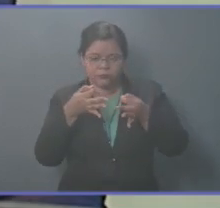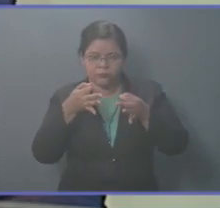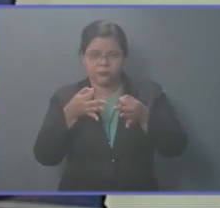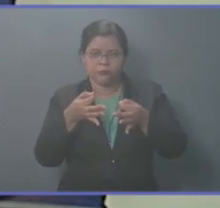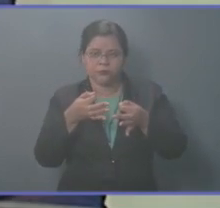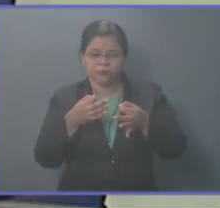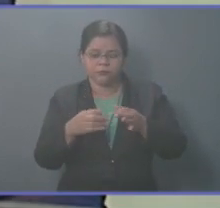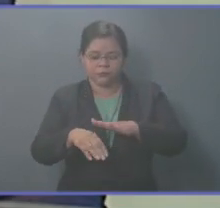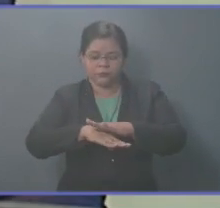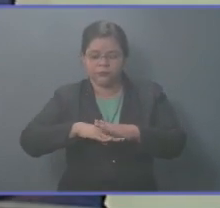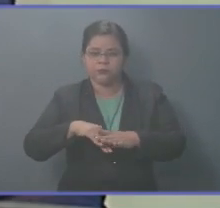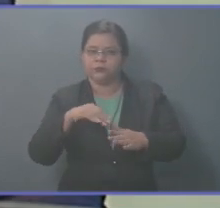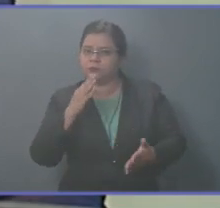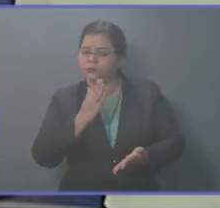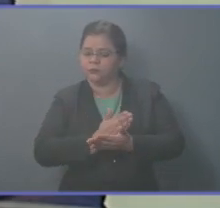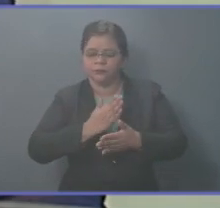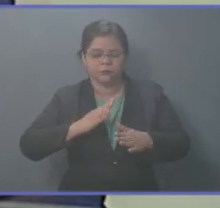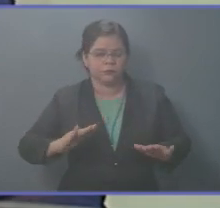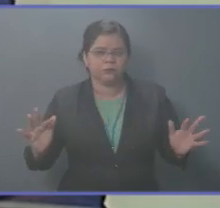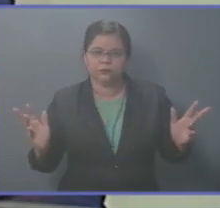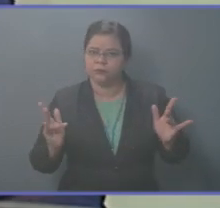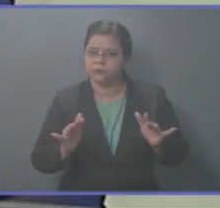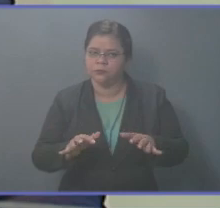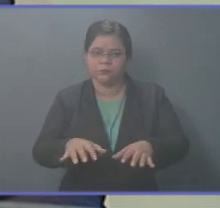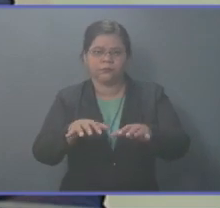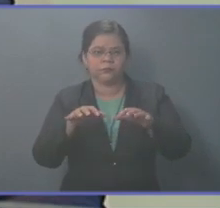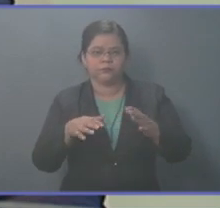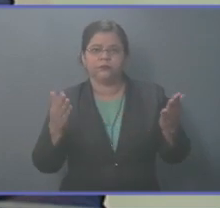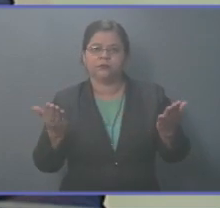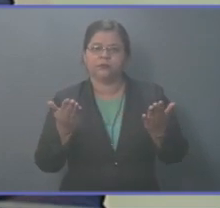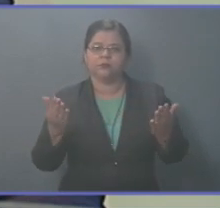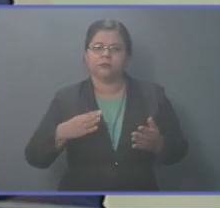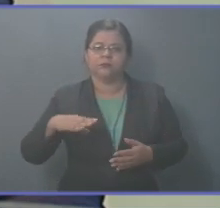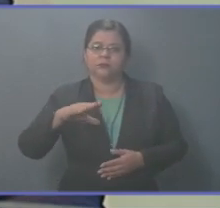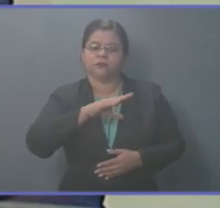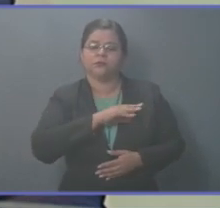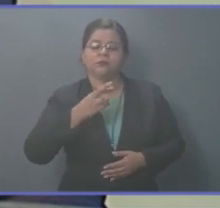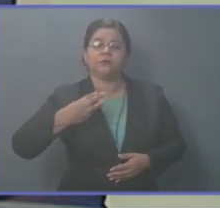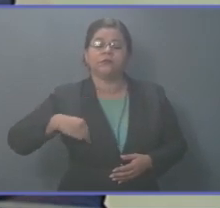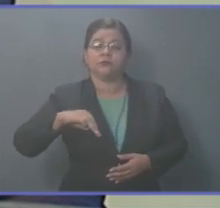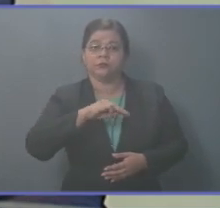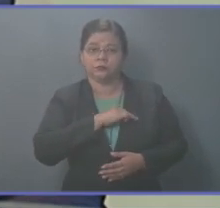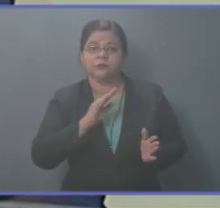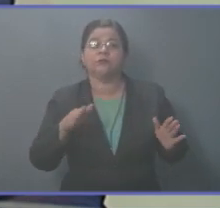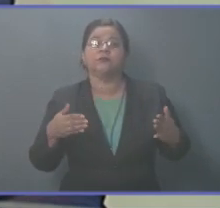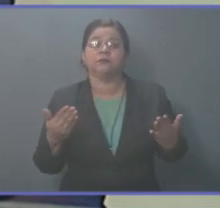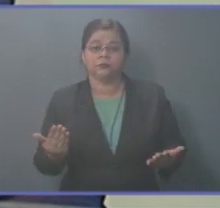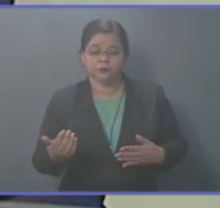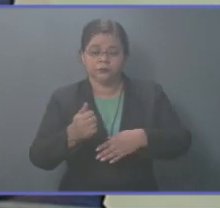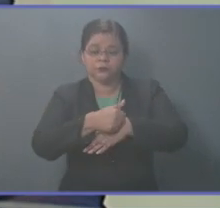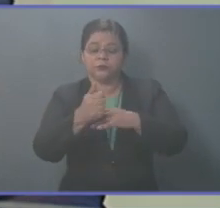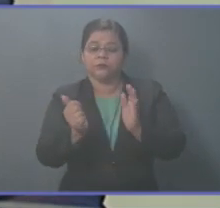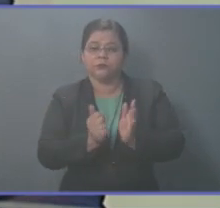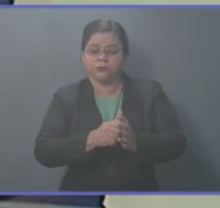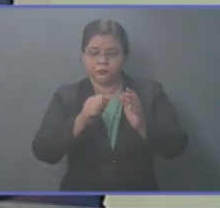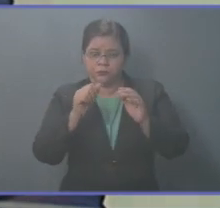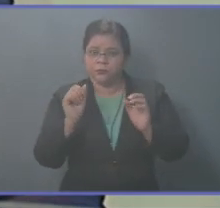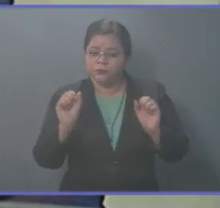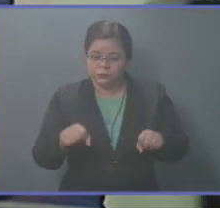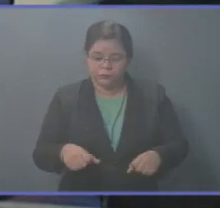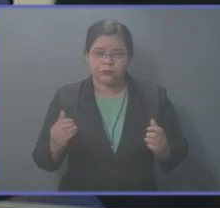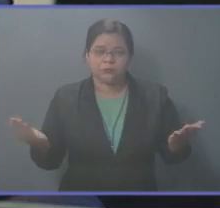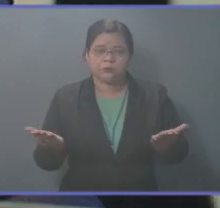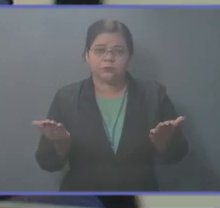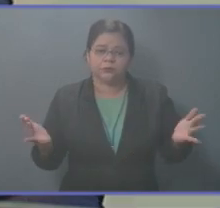se suspendiera la convocatoria realizada por el Consejo de Ministros para que la Asamblea Legislativa llevara